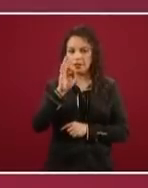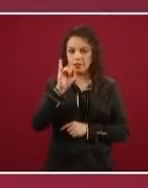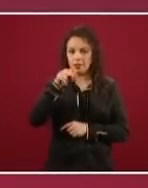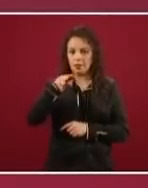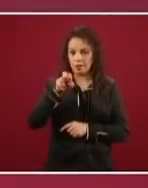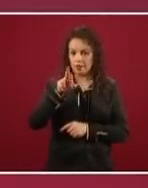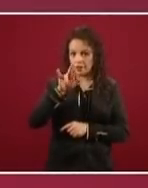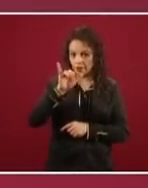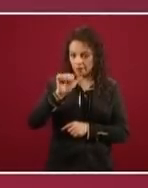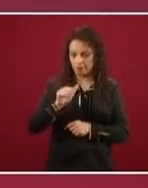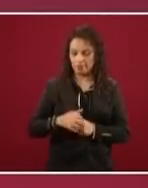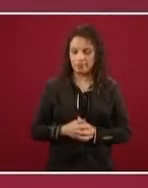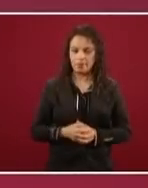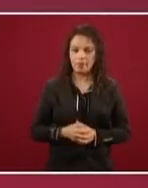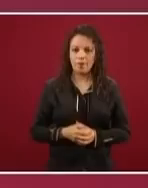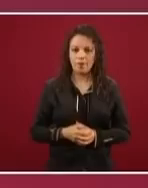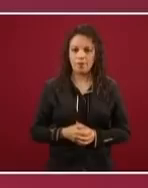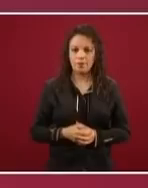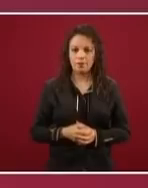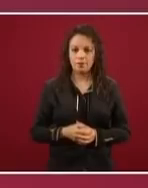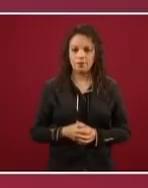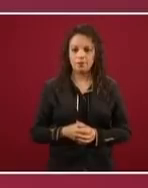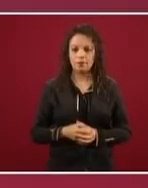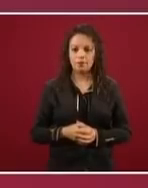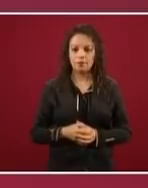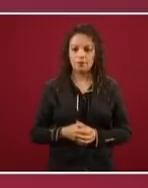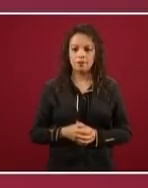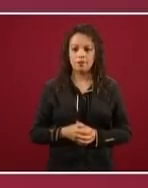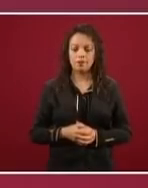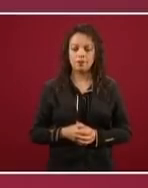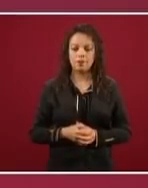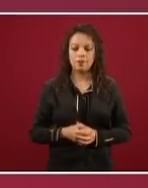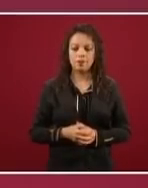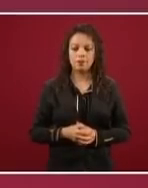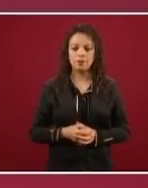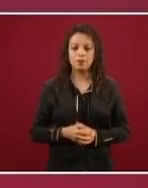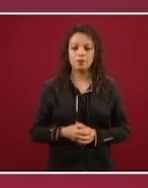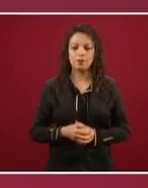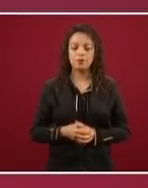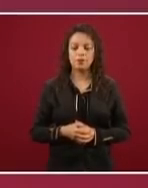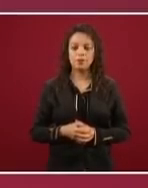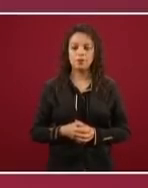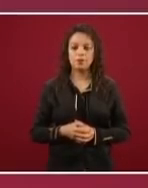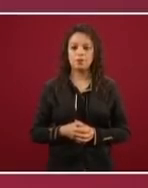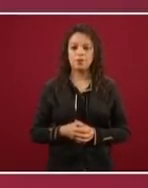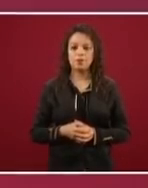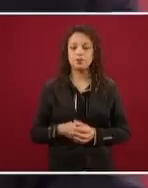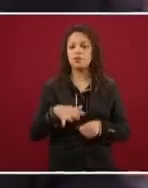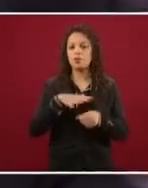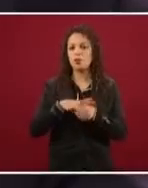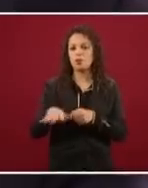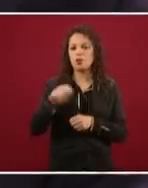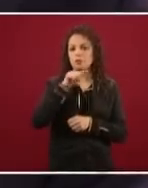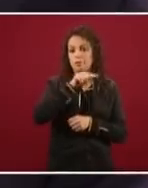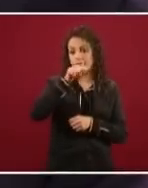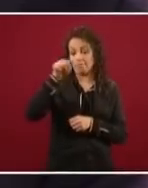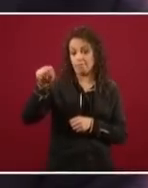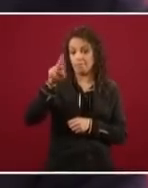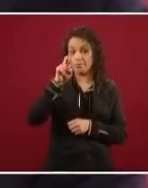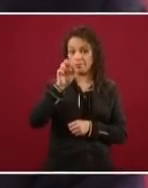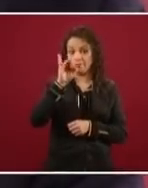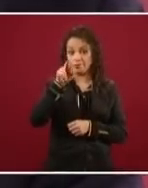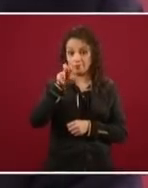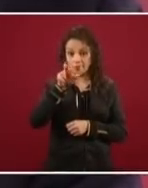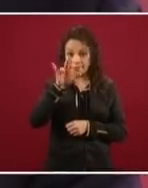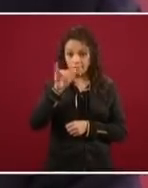en el caso de de las refinerías estamos mejorando